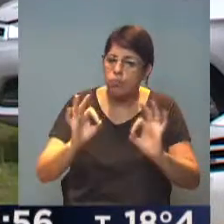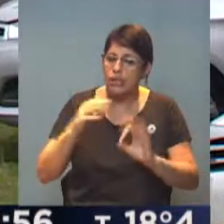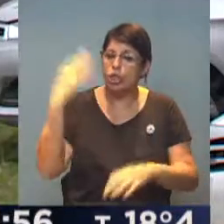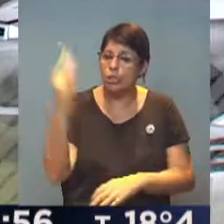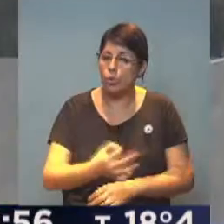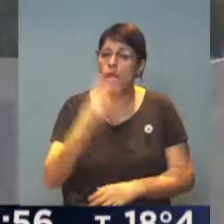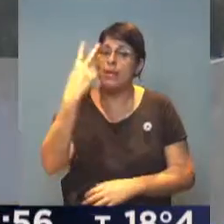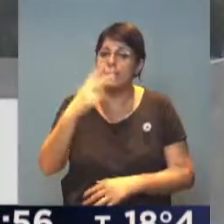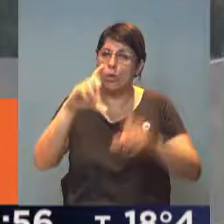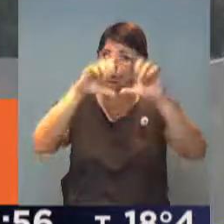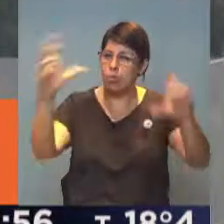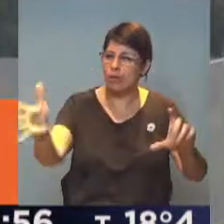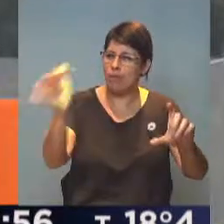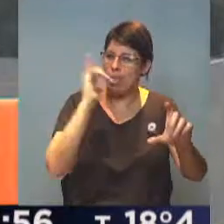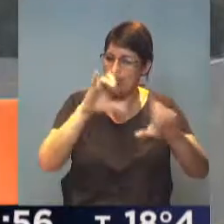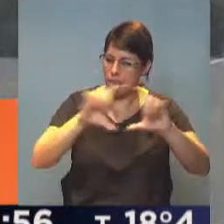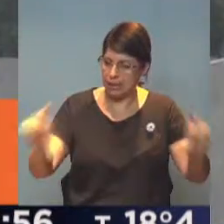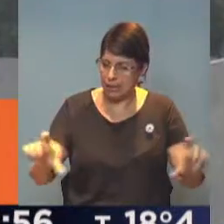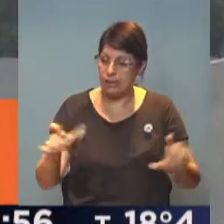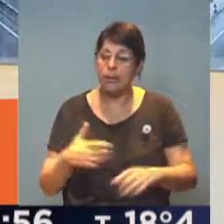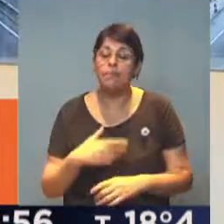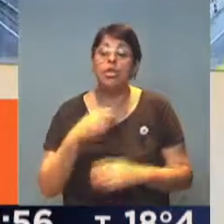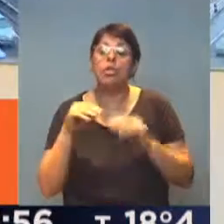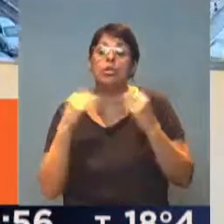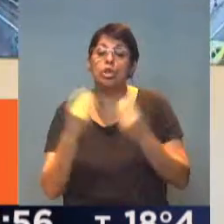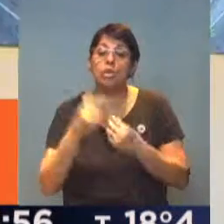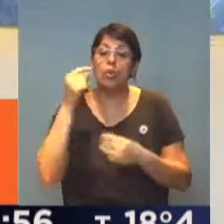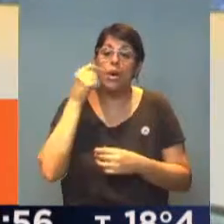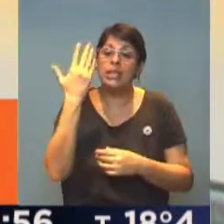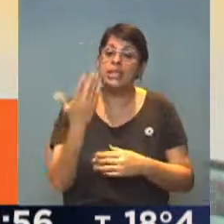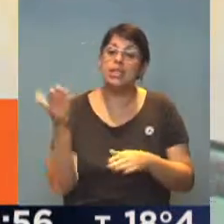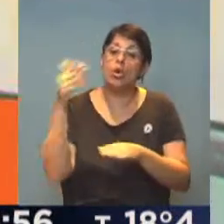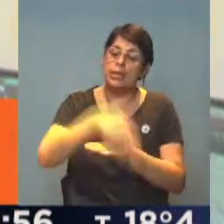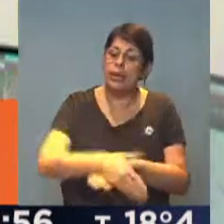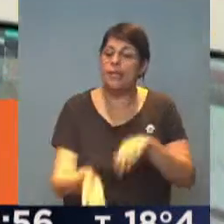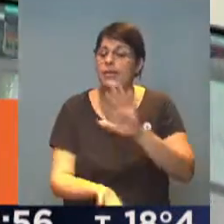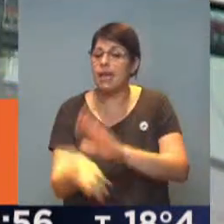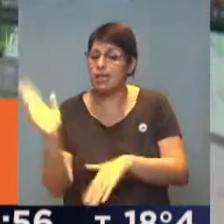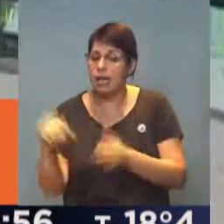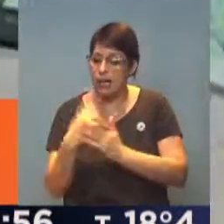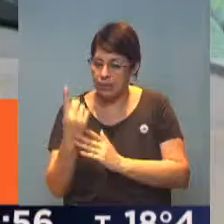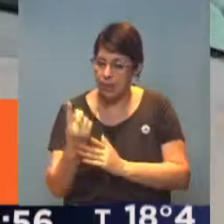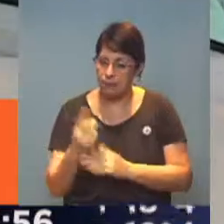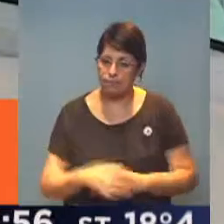anillo digital cuenta con el monitoreo de 45 entradas y salidas a Capital